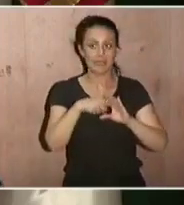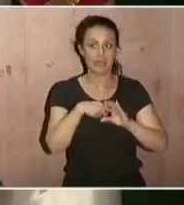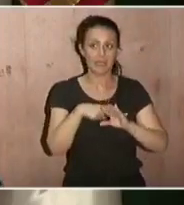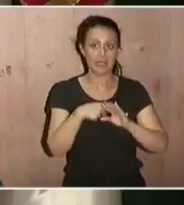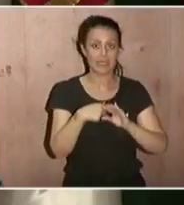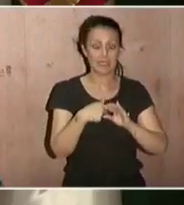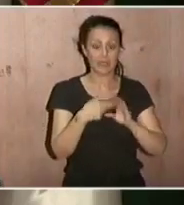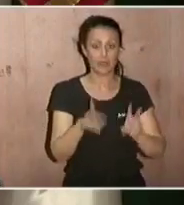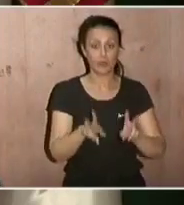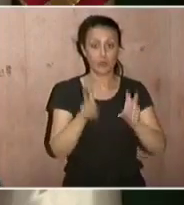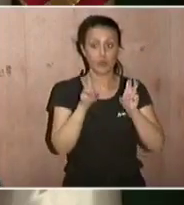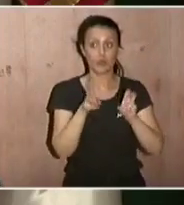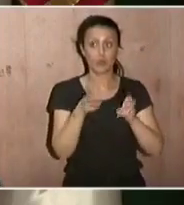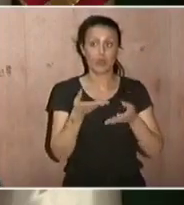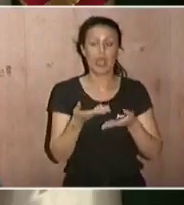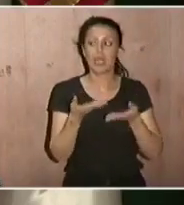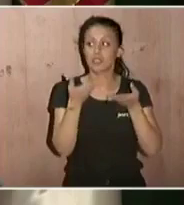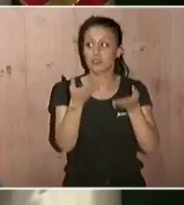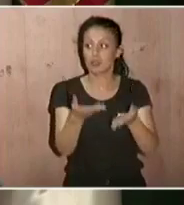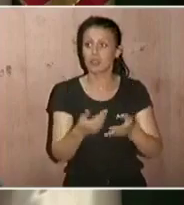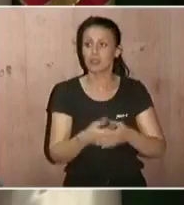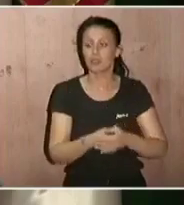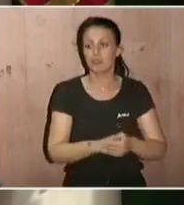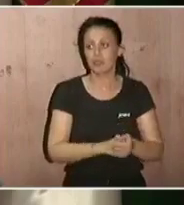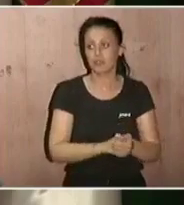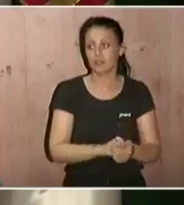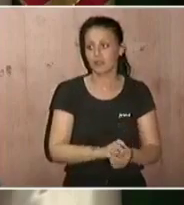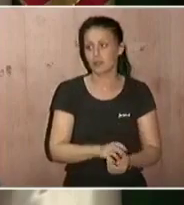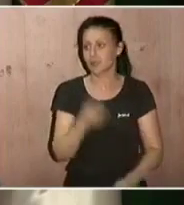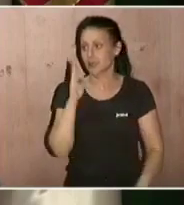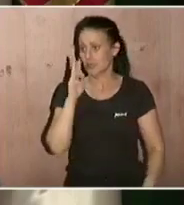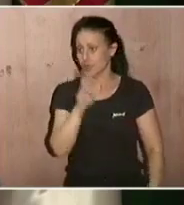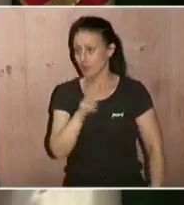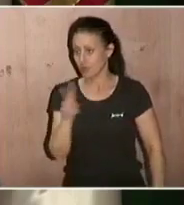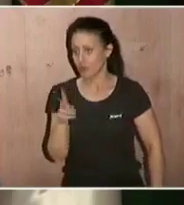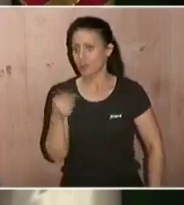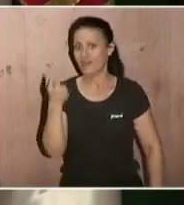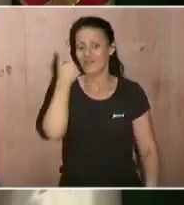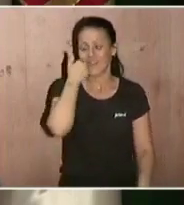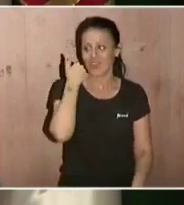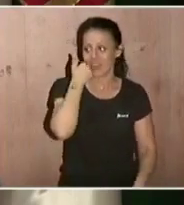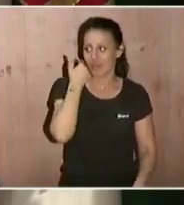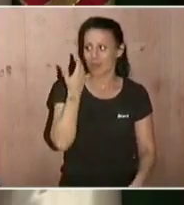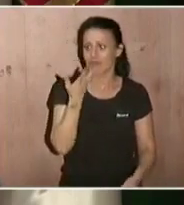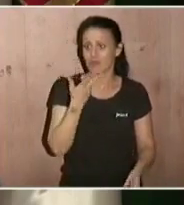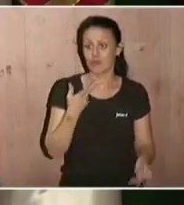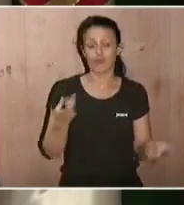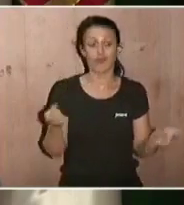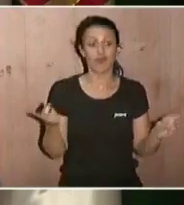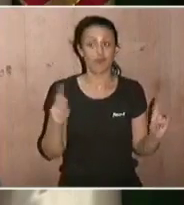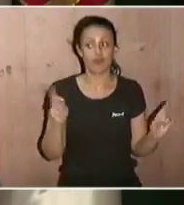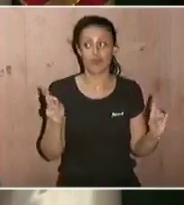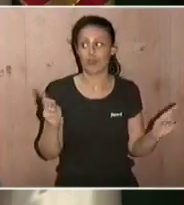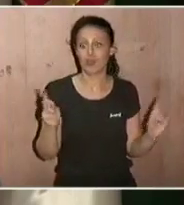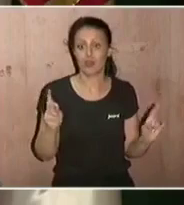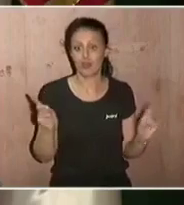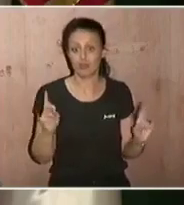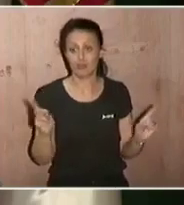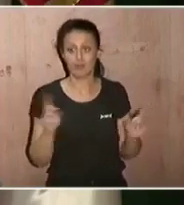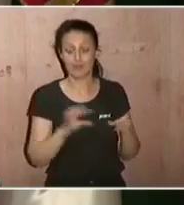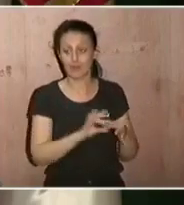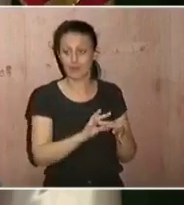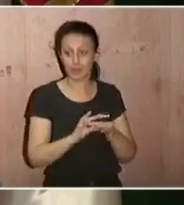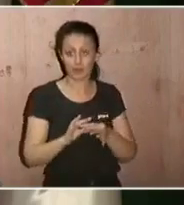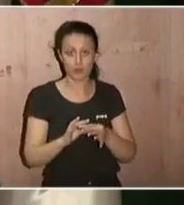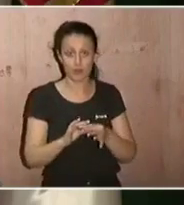los nuevos ayudantes, os veo por ahí, y becarios que eran desconocidos para nosotros y que estaban vinculados